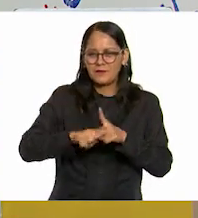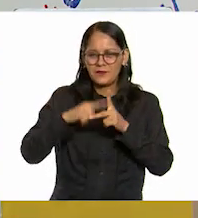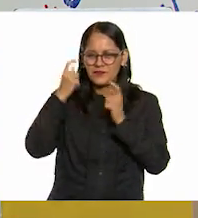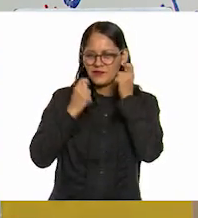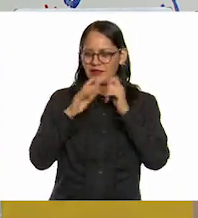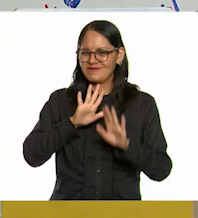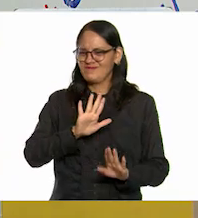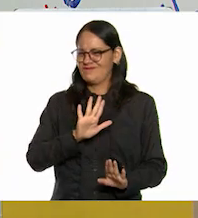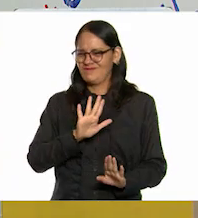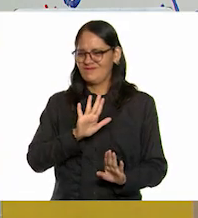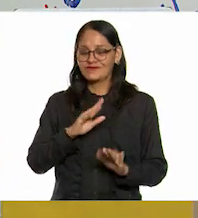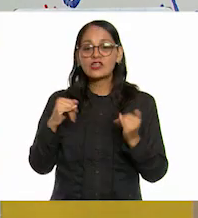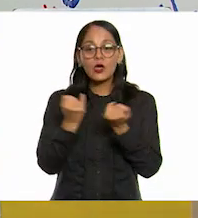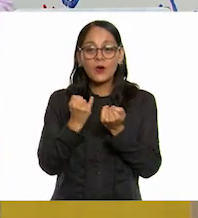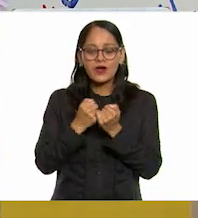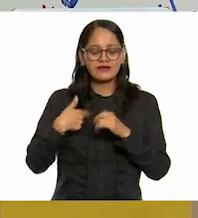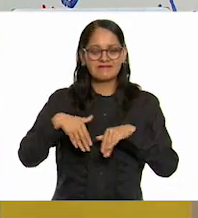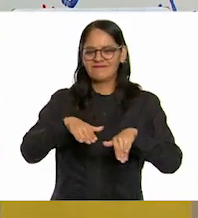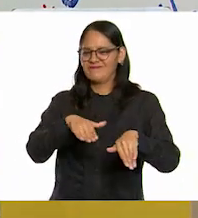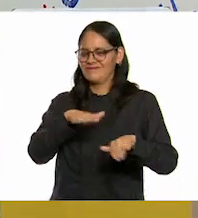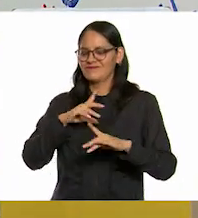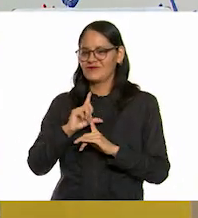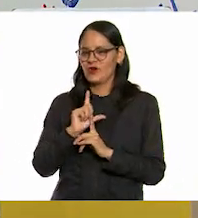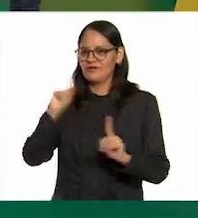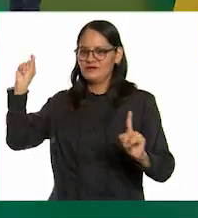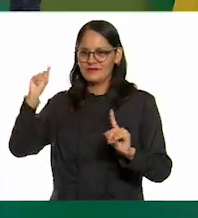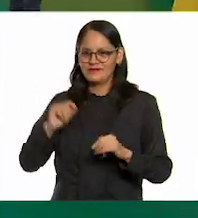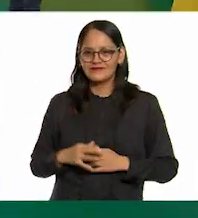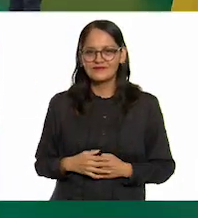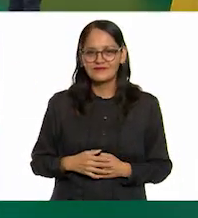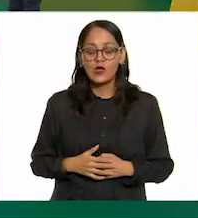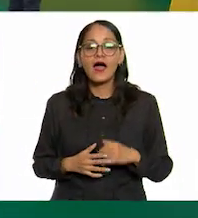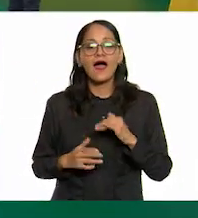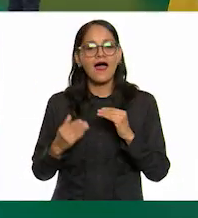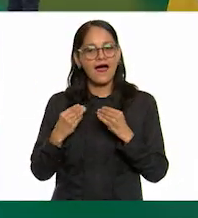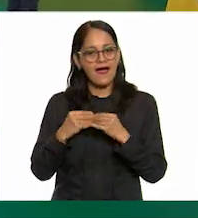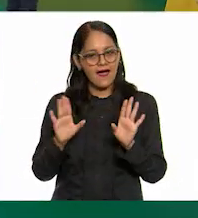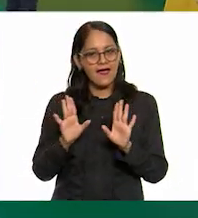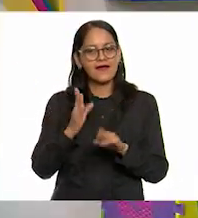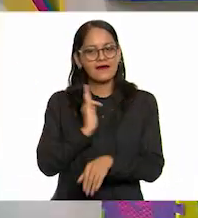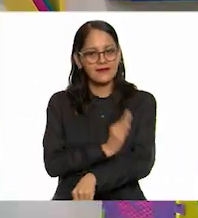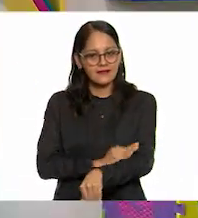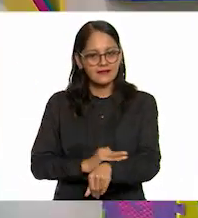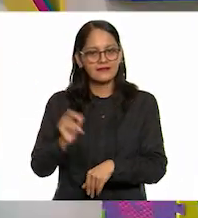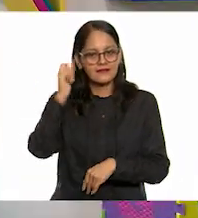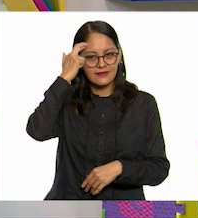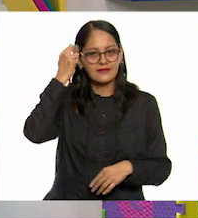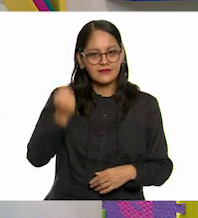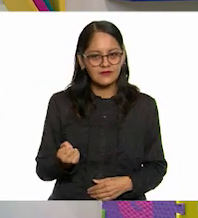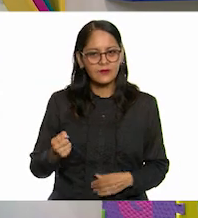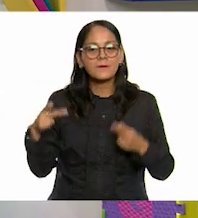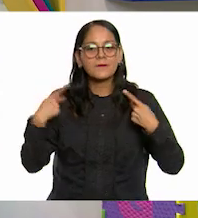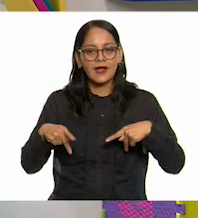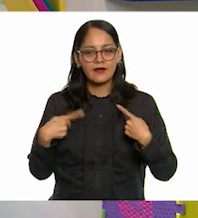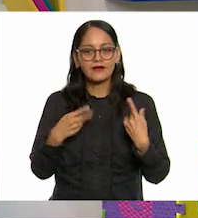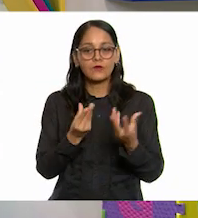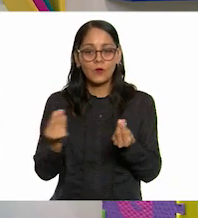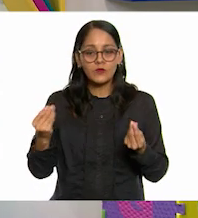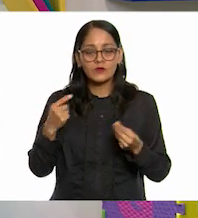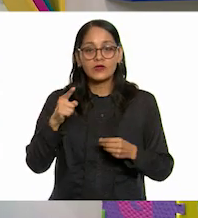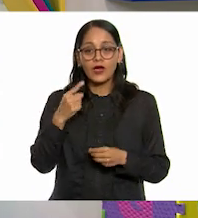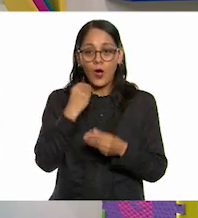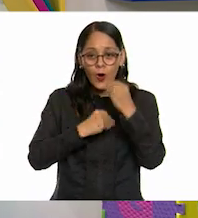de desaprobación y alejarse o huir. ¡Claro! Tienes toda la razón. Muchas personas rechazan